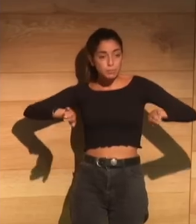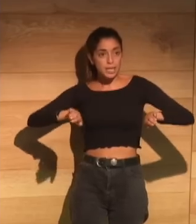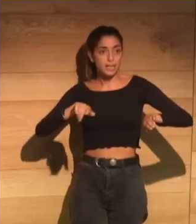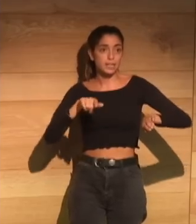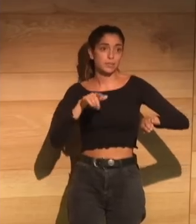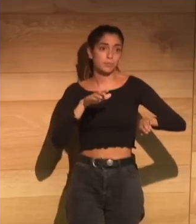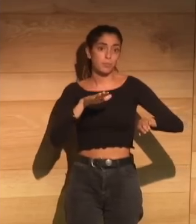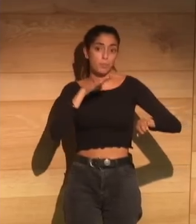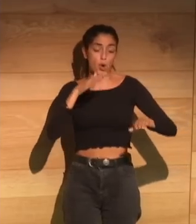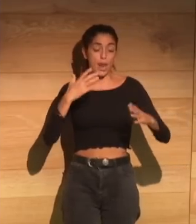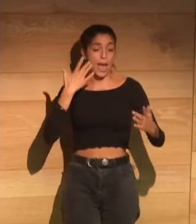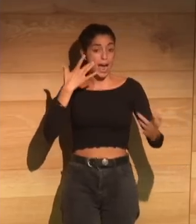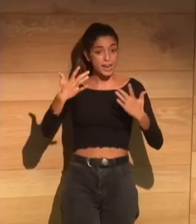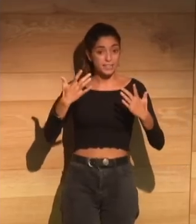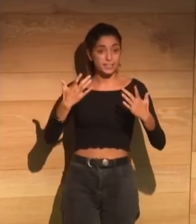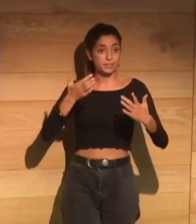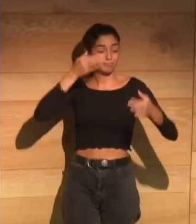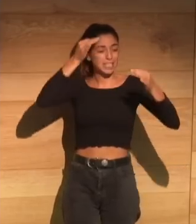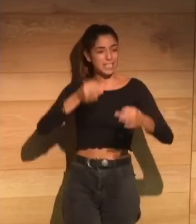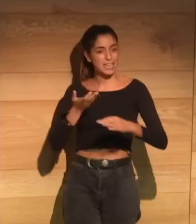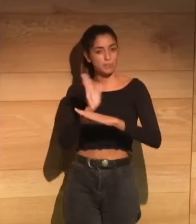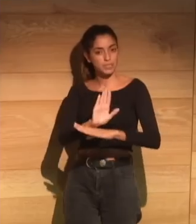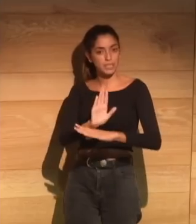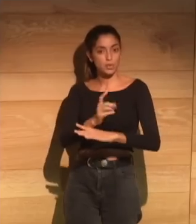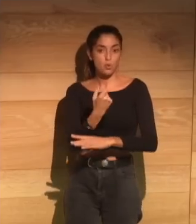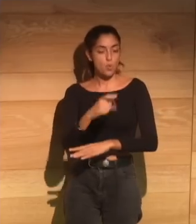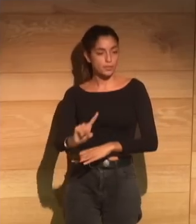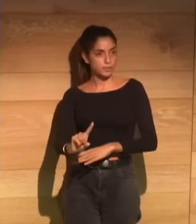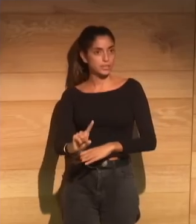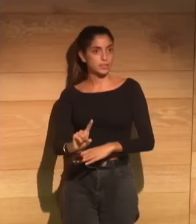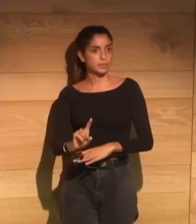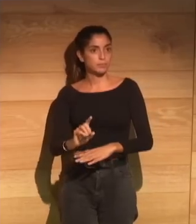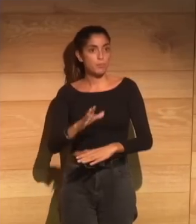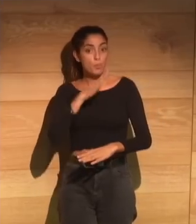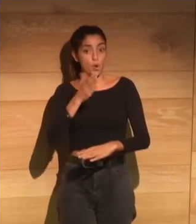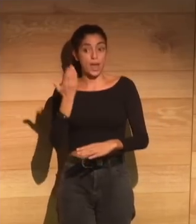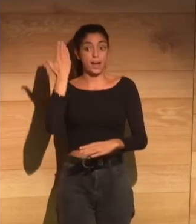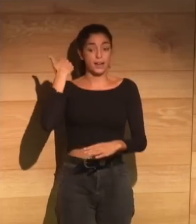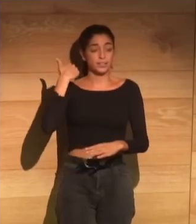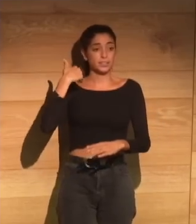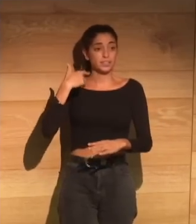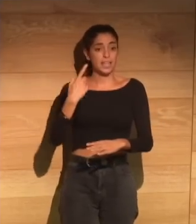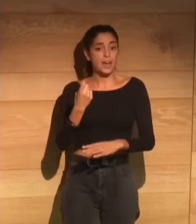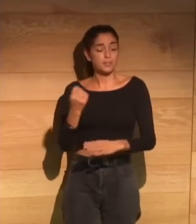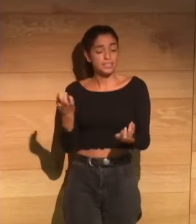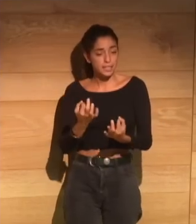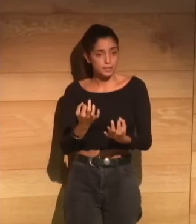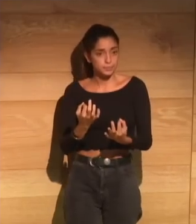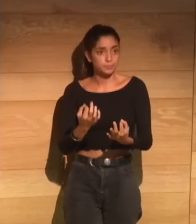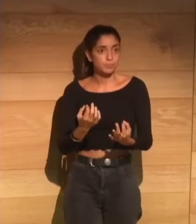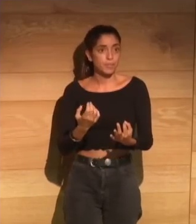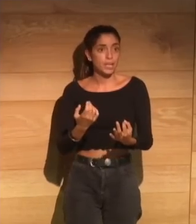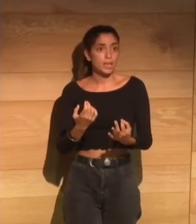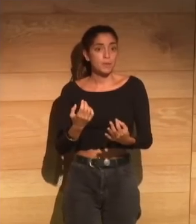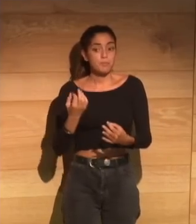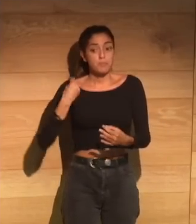represente la realidad. Pero hasta este momento, todo lo que necesitábamos era lo que está diciendo Rodrigo. Es decir, que esto sea